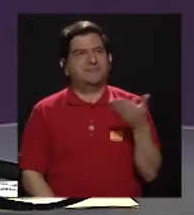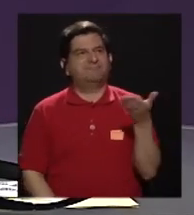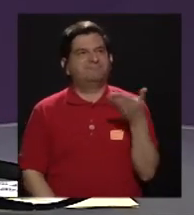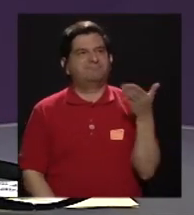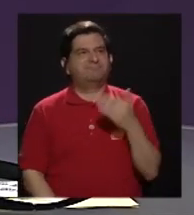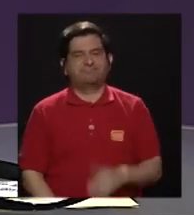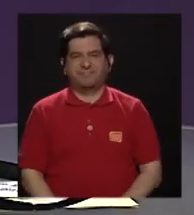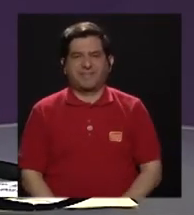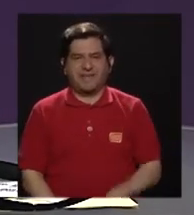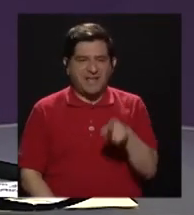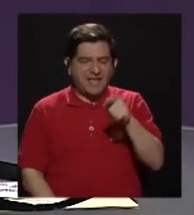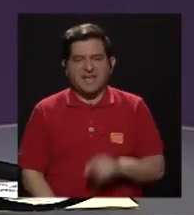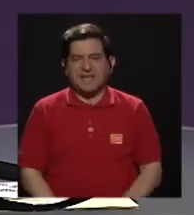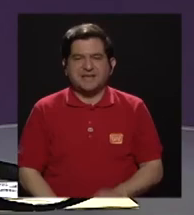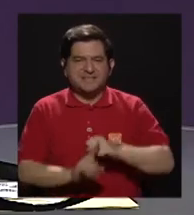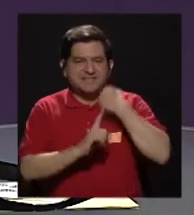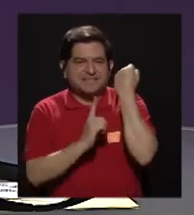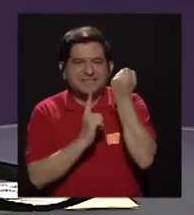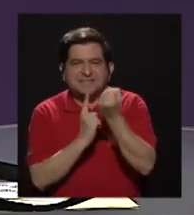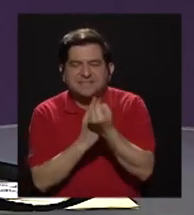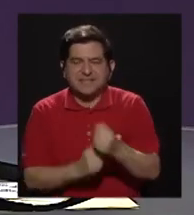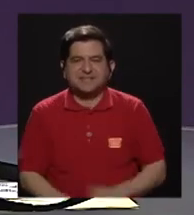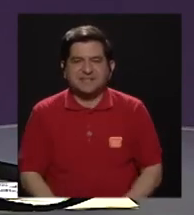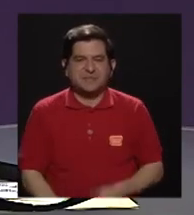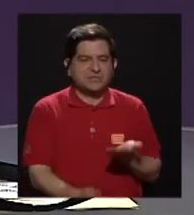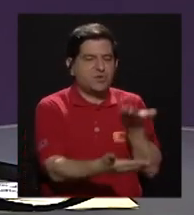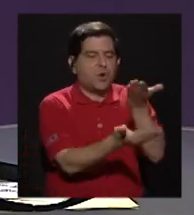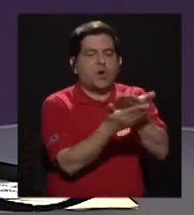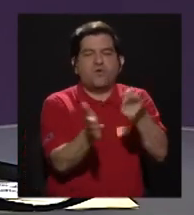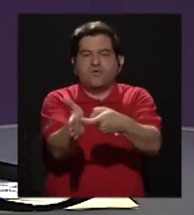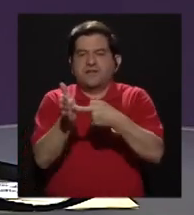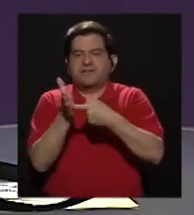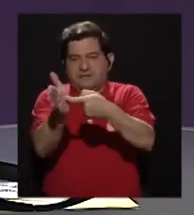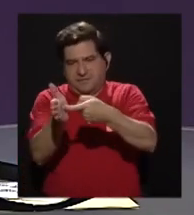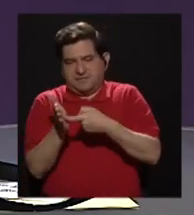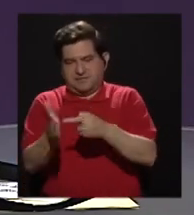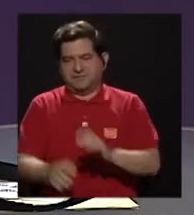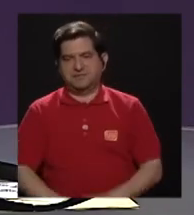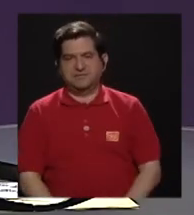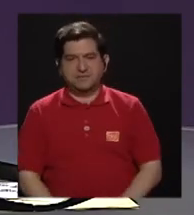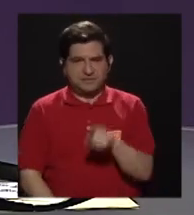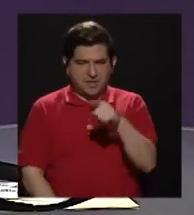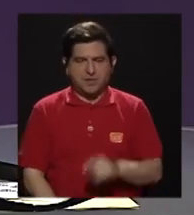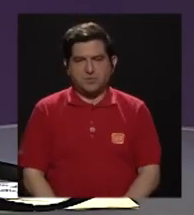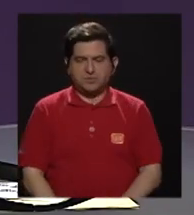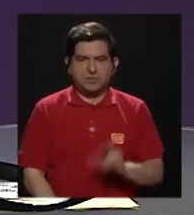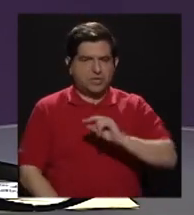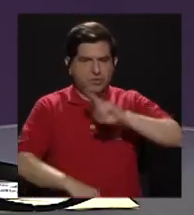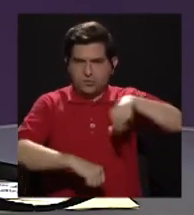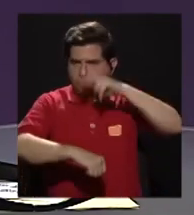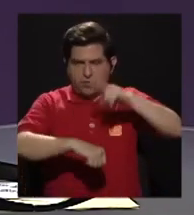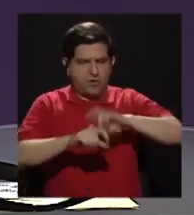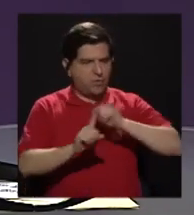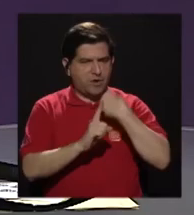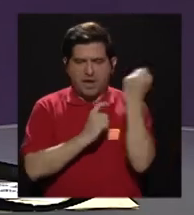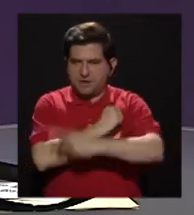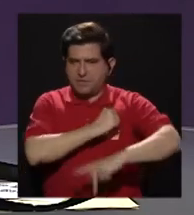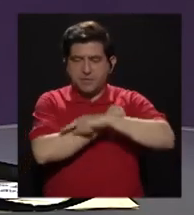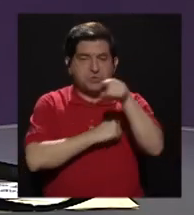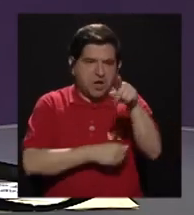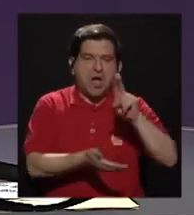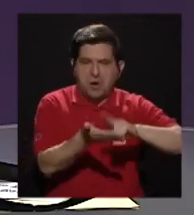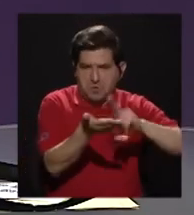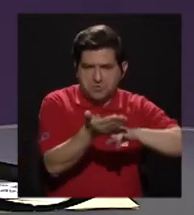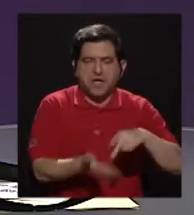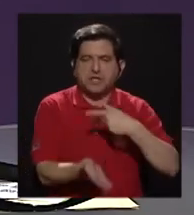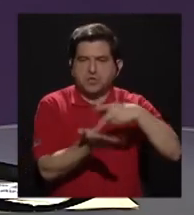en esa red o en esa telaraña de la oferta y la demanda. Estás de forma irregular en este país, yo te contrato, te